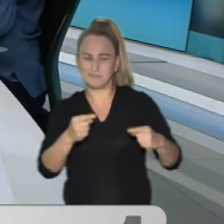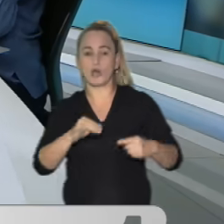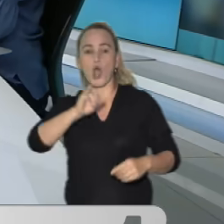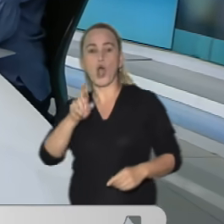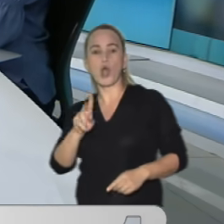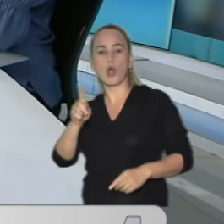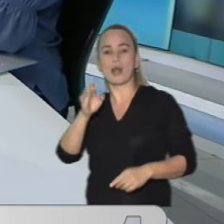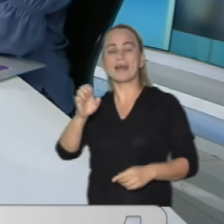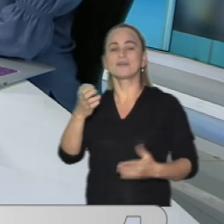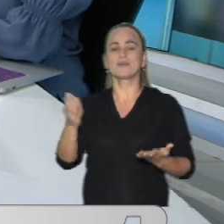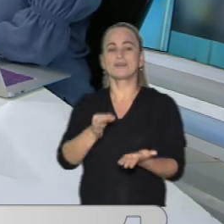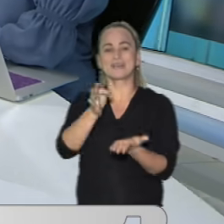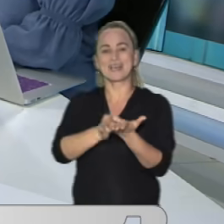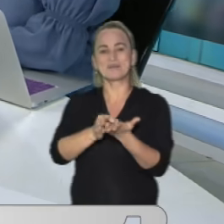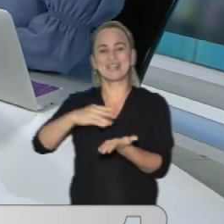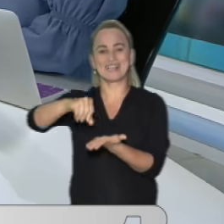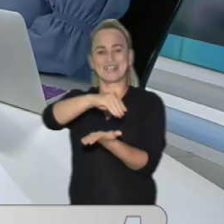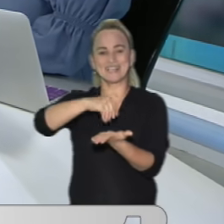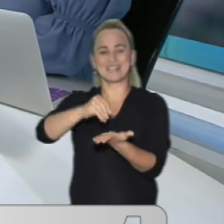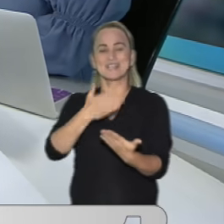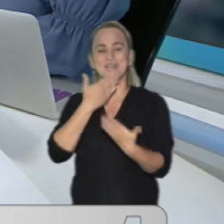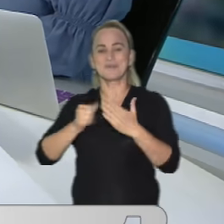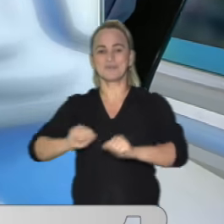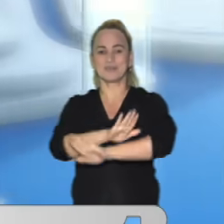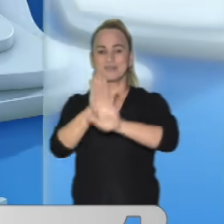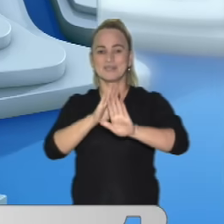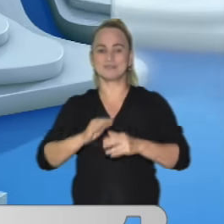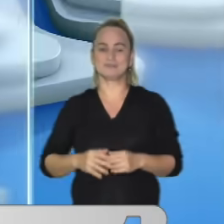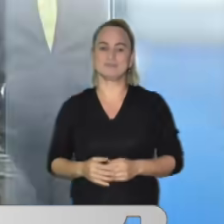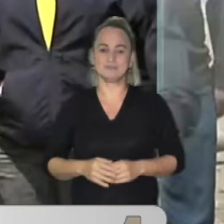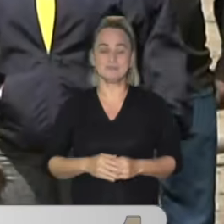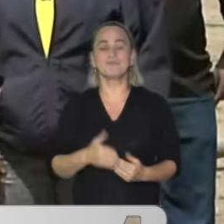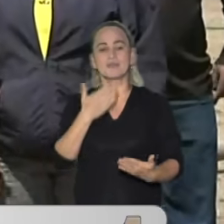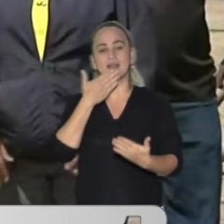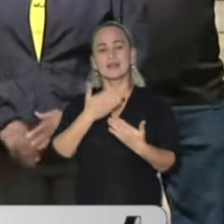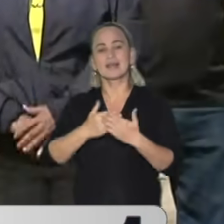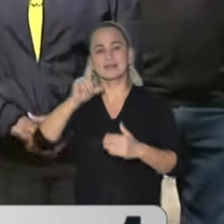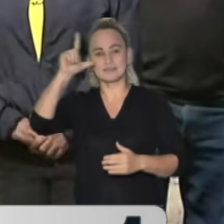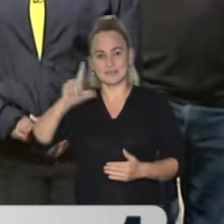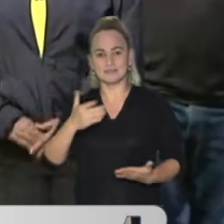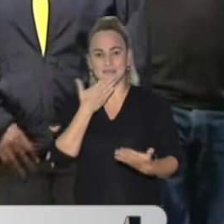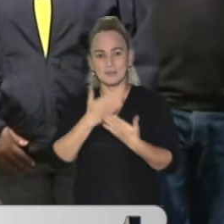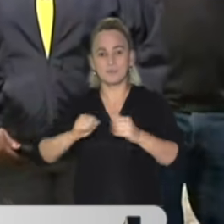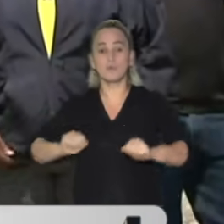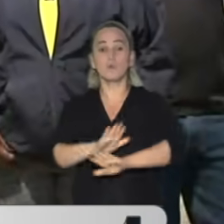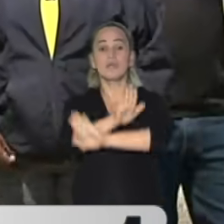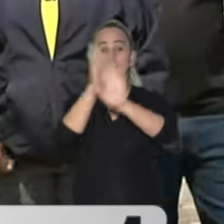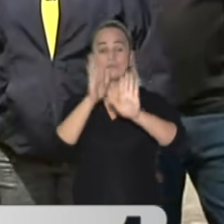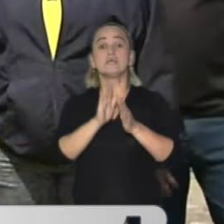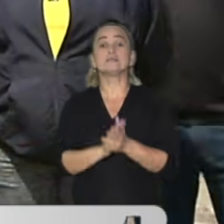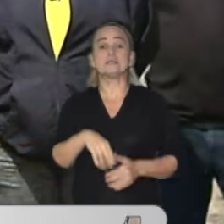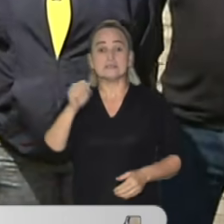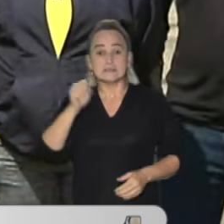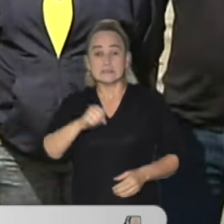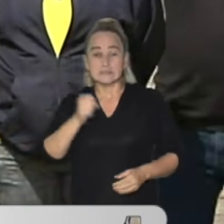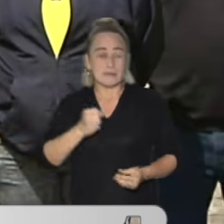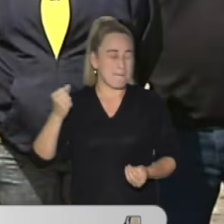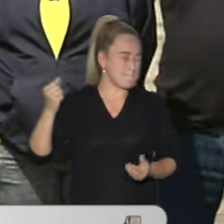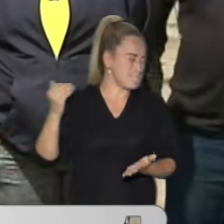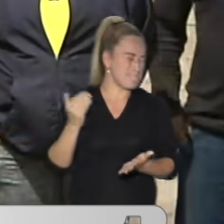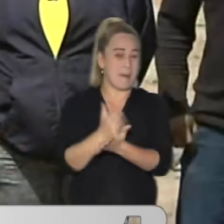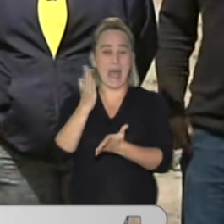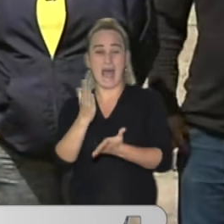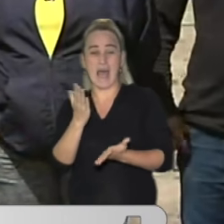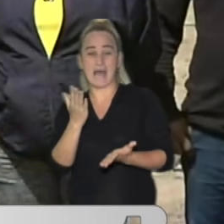con el reporte desde la capital del Atlántico. Jorge, buenos días. Muchas gracias, Luisa. Muy buenos días. Fue violenta y prolongada